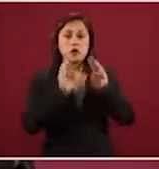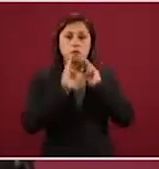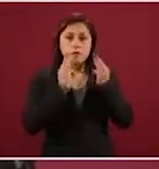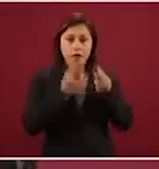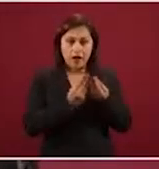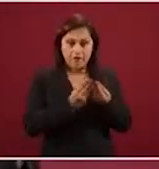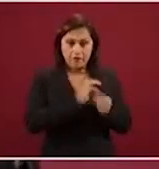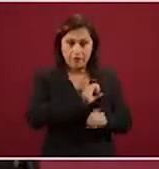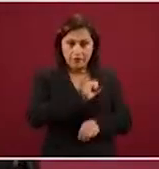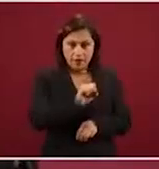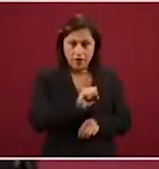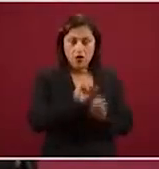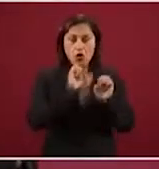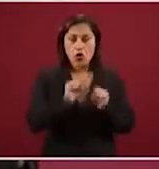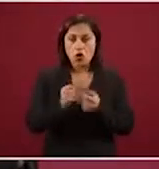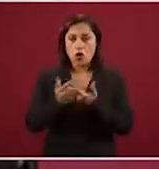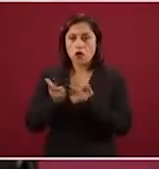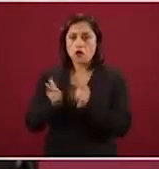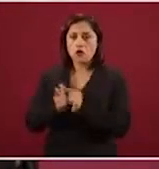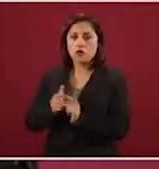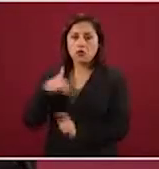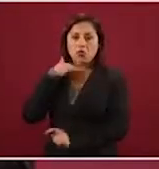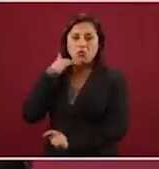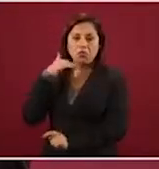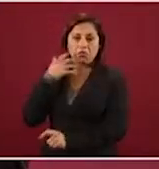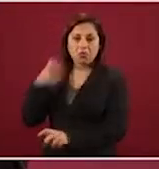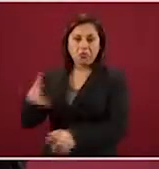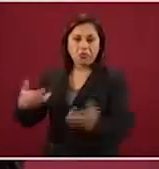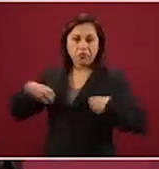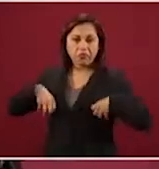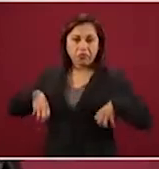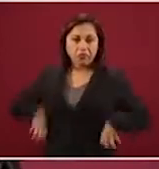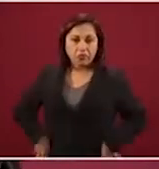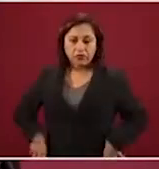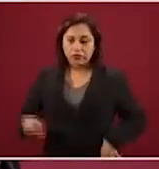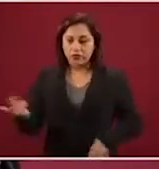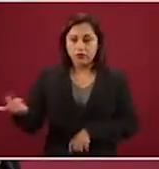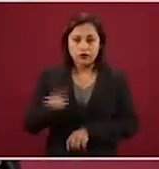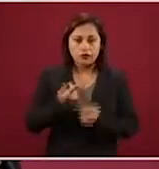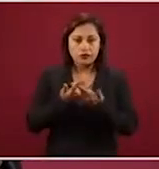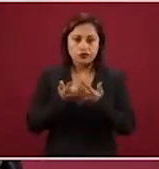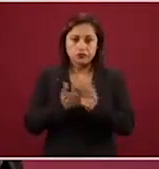sea, no tenemos nada que ver.